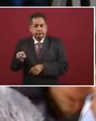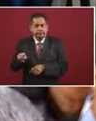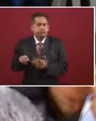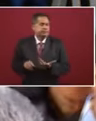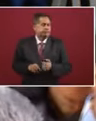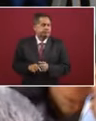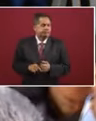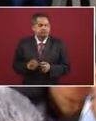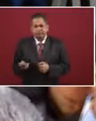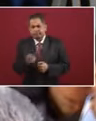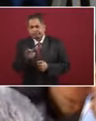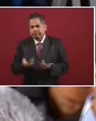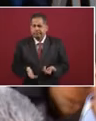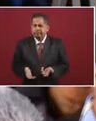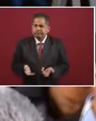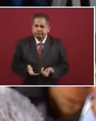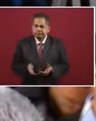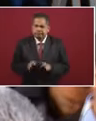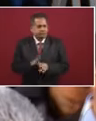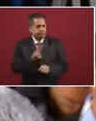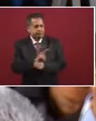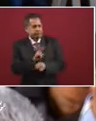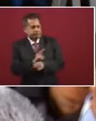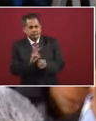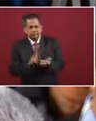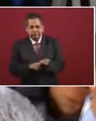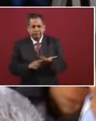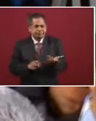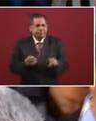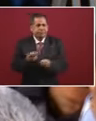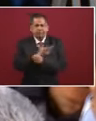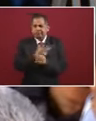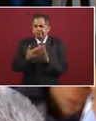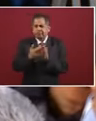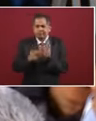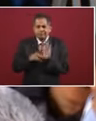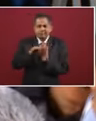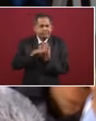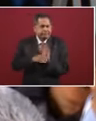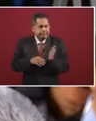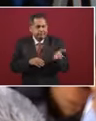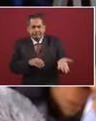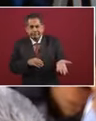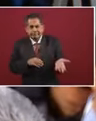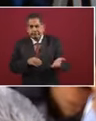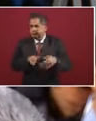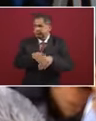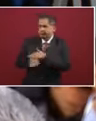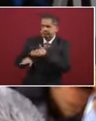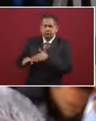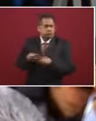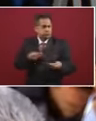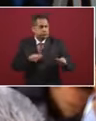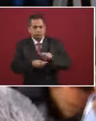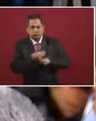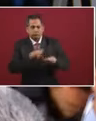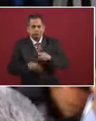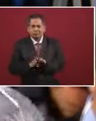363/2019. La pregunta es, ¿cómo vigila o qué protocolos hay? ¿Qué intercambio de información hay para